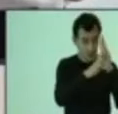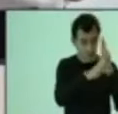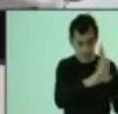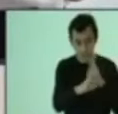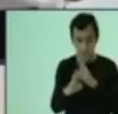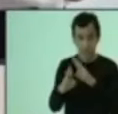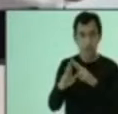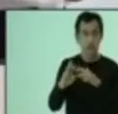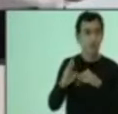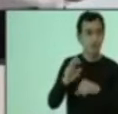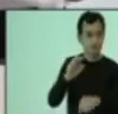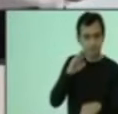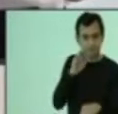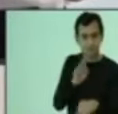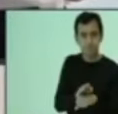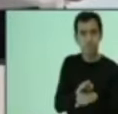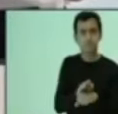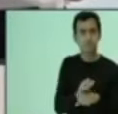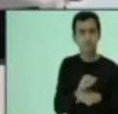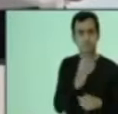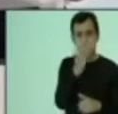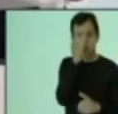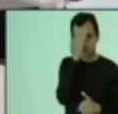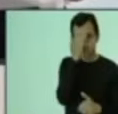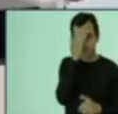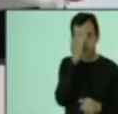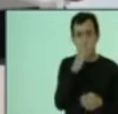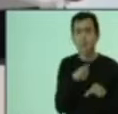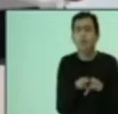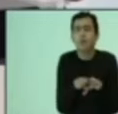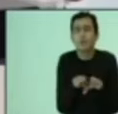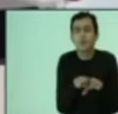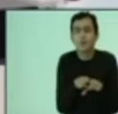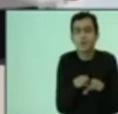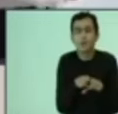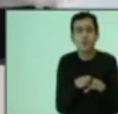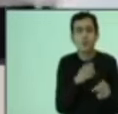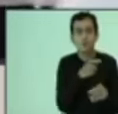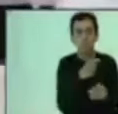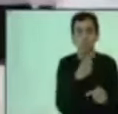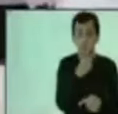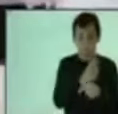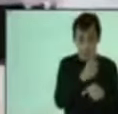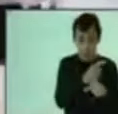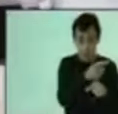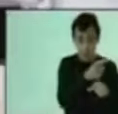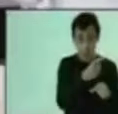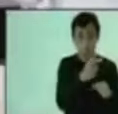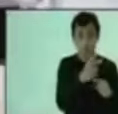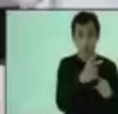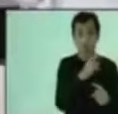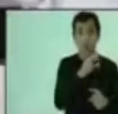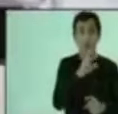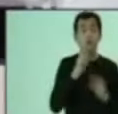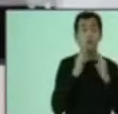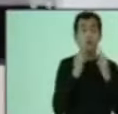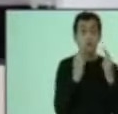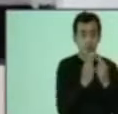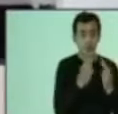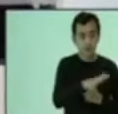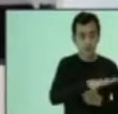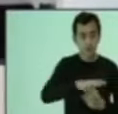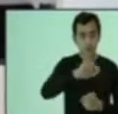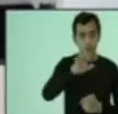la defensa de los derechos humanos? Iniciamos con el candidato del partido Unidad Ciudadana, José